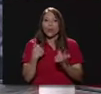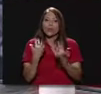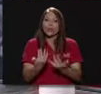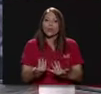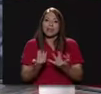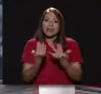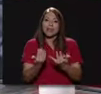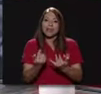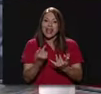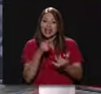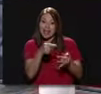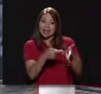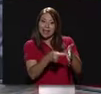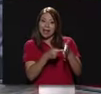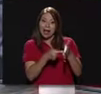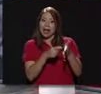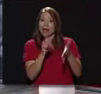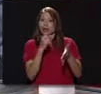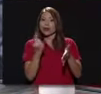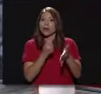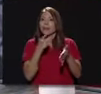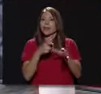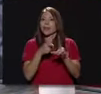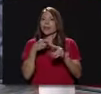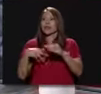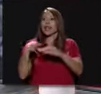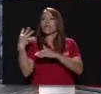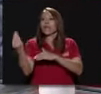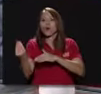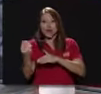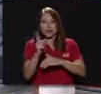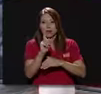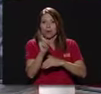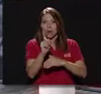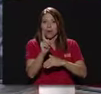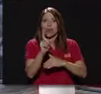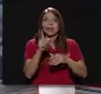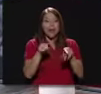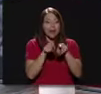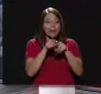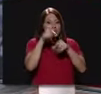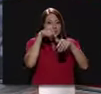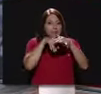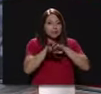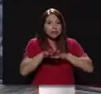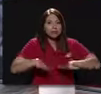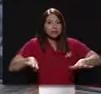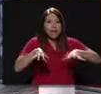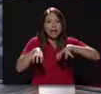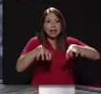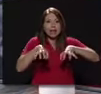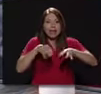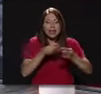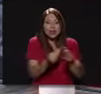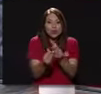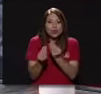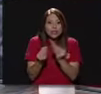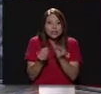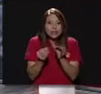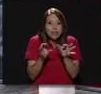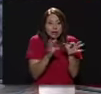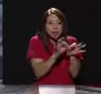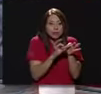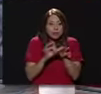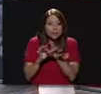la satisfacción a esa demanda no solo venga de afuera, sino que a lo interno se logren generar las actividades productivas y los